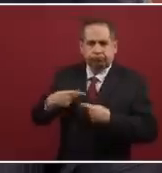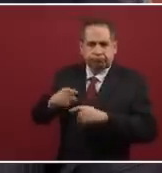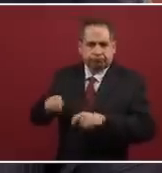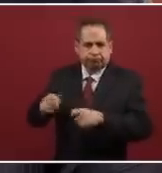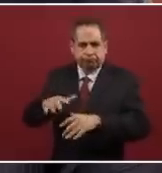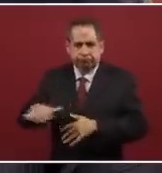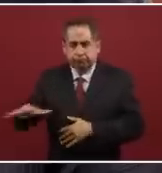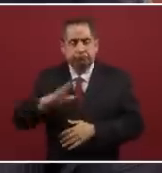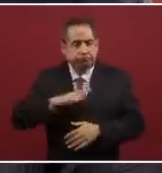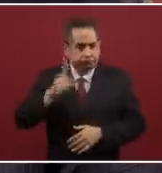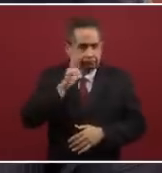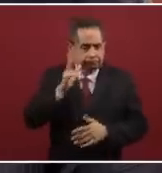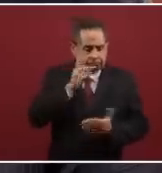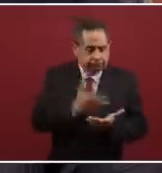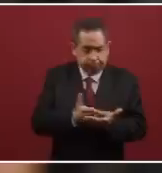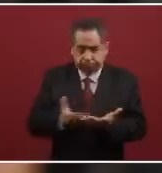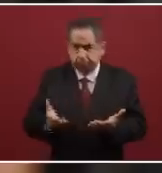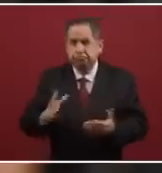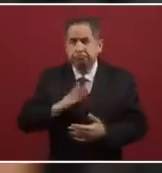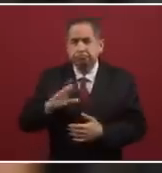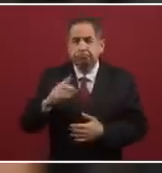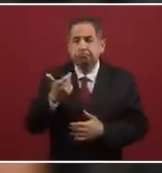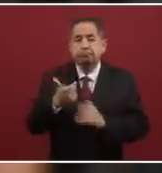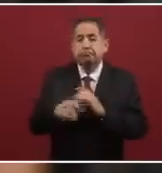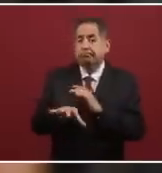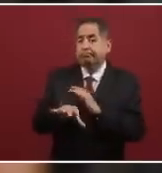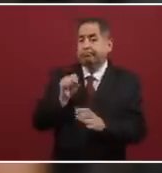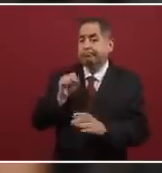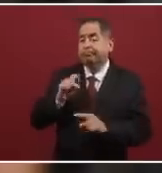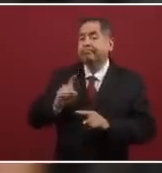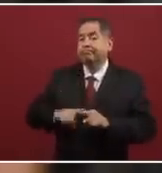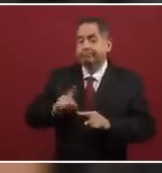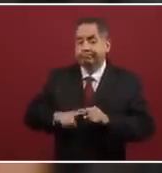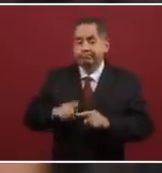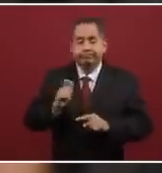hay evidencias de que el dinero se sacó a partir de